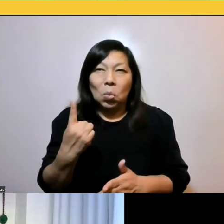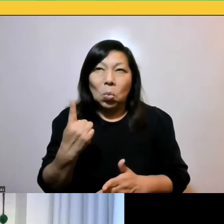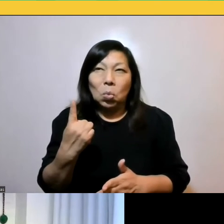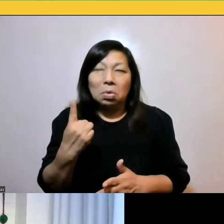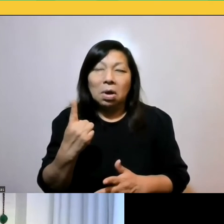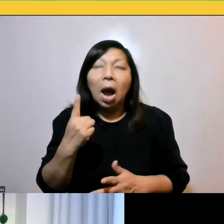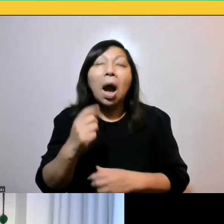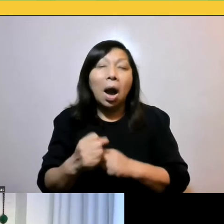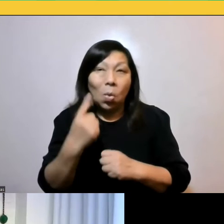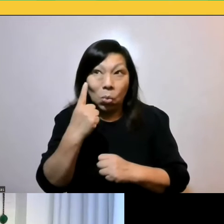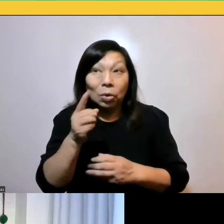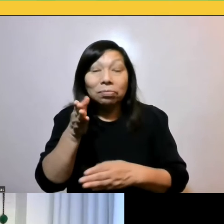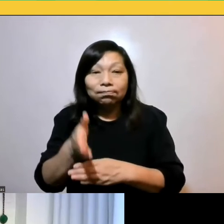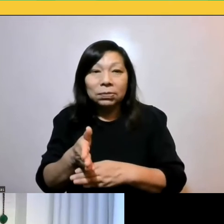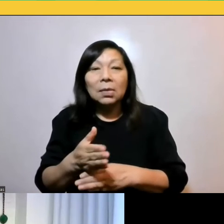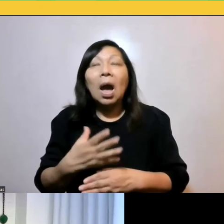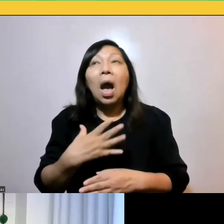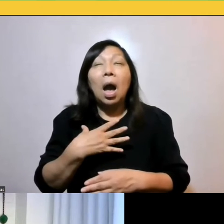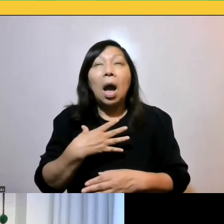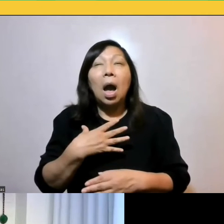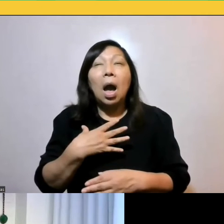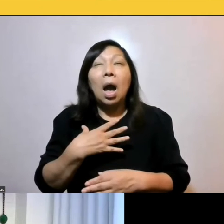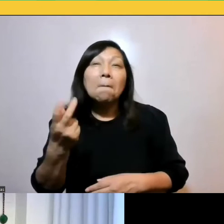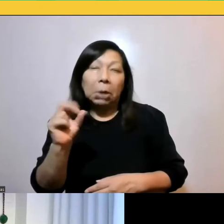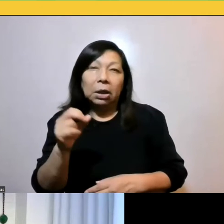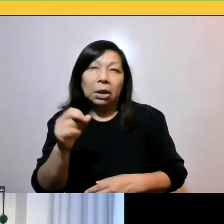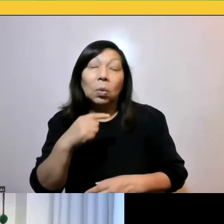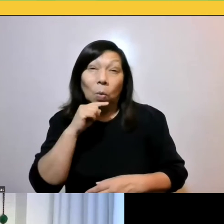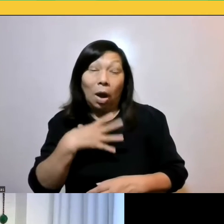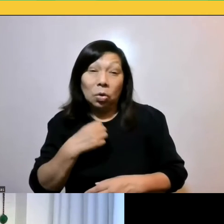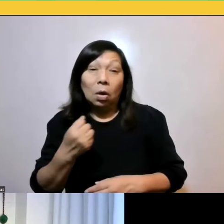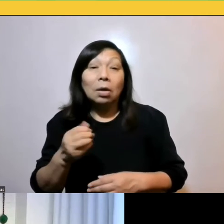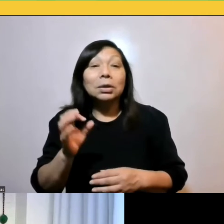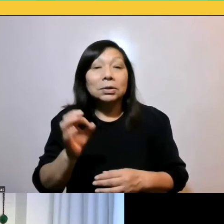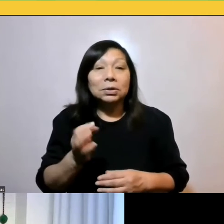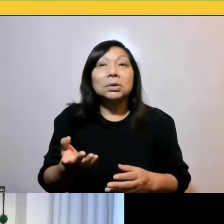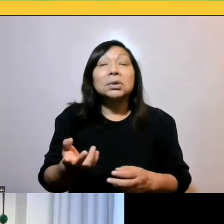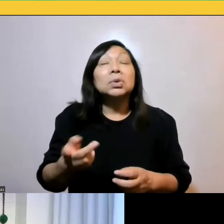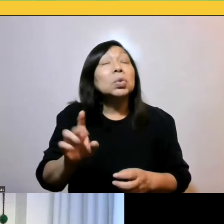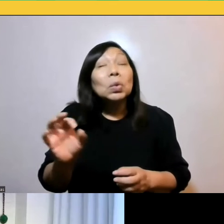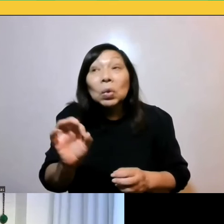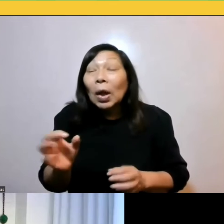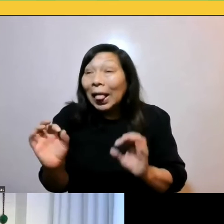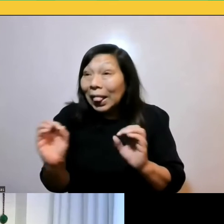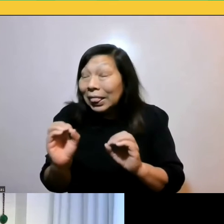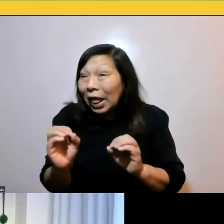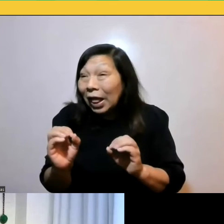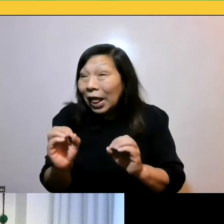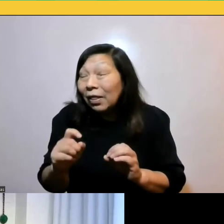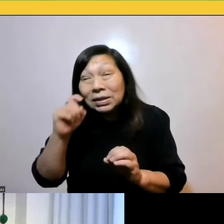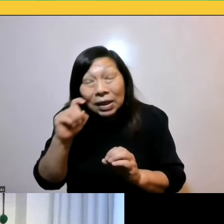año a partir de los 20 años de manera rutinaria, haya o no relaciones. Y en Ujú, quienes